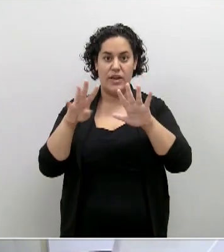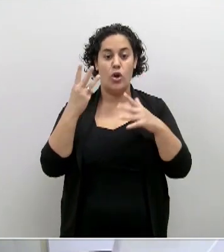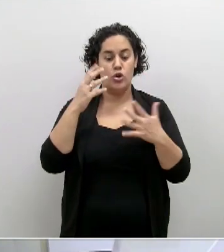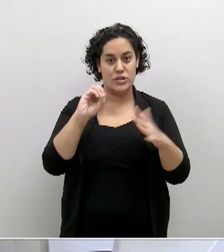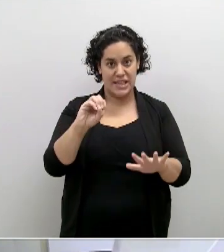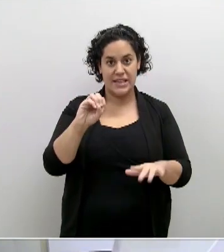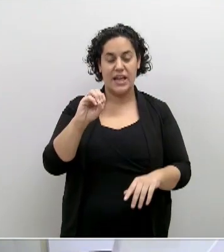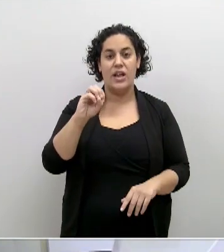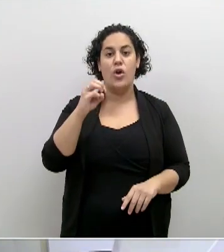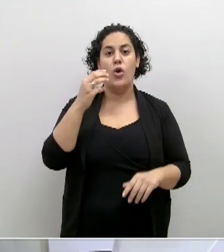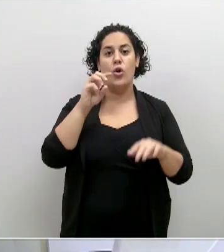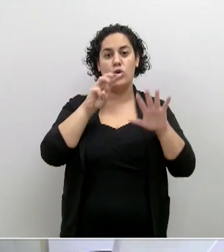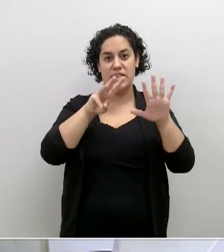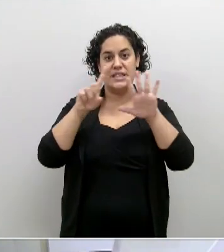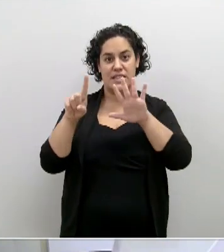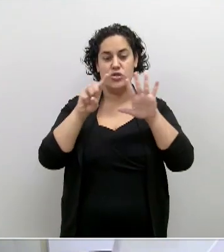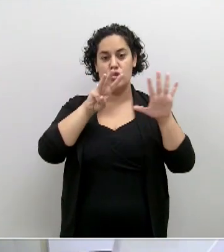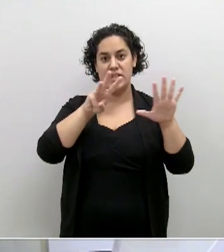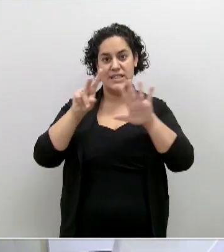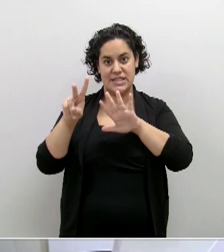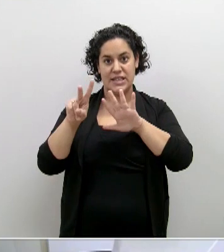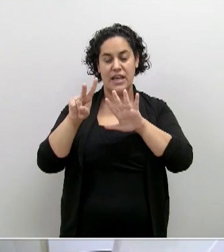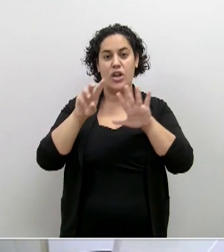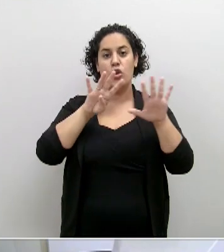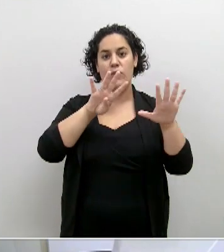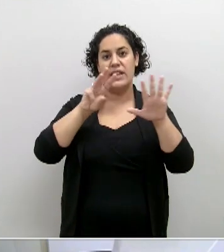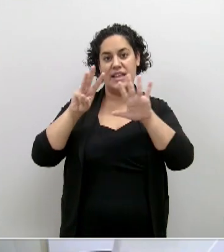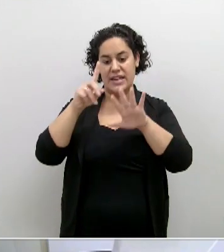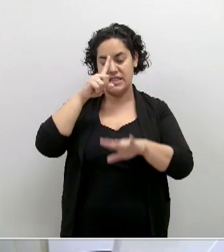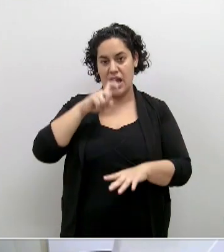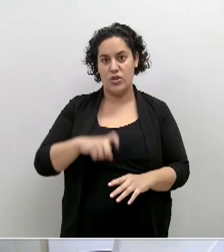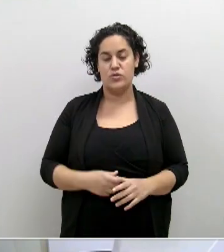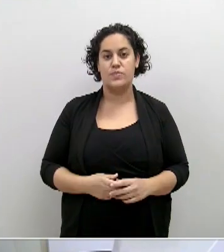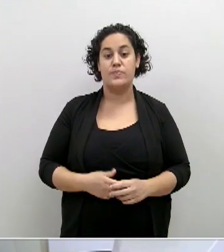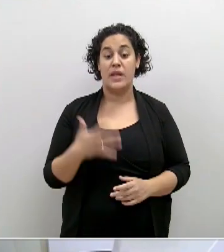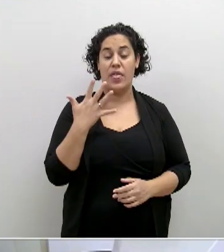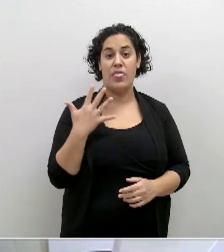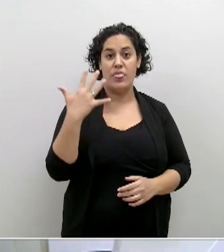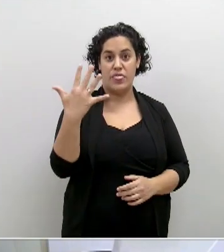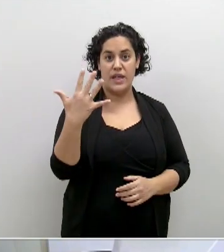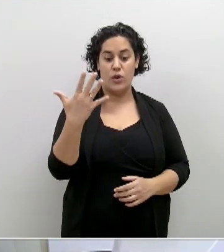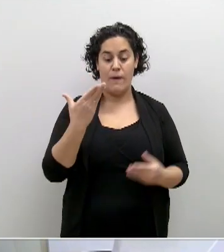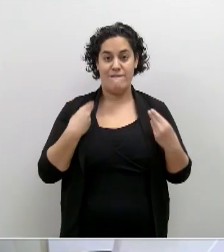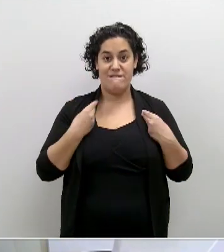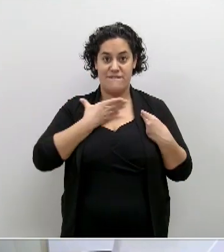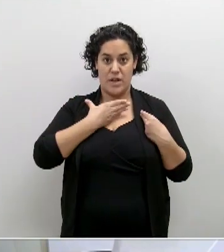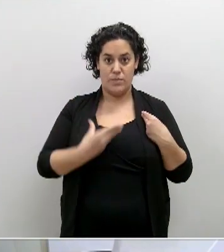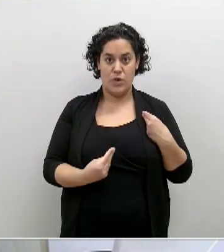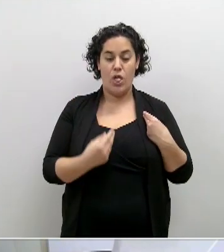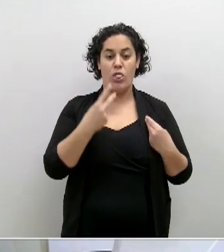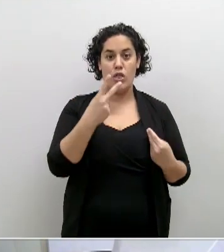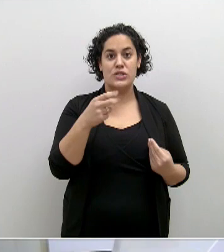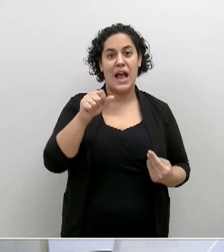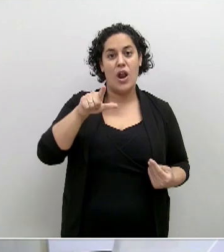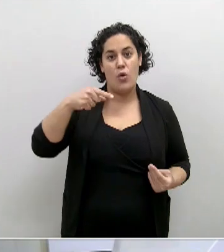80, 86, 87, 89 y 93 años. 5 de ellos del municipio de Murcia, 2 de